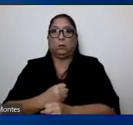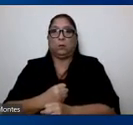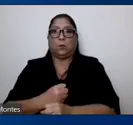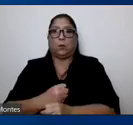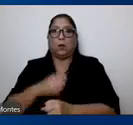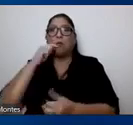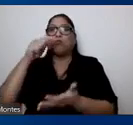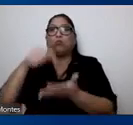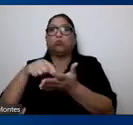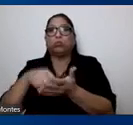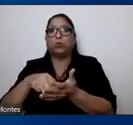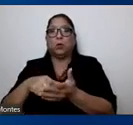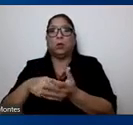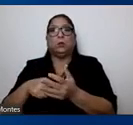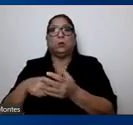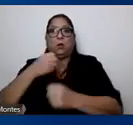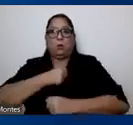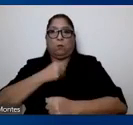fuerzas policiales.